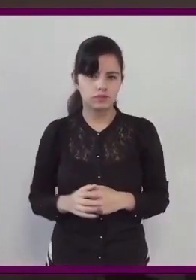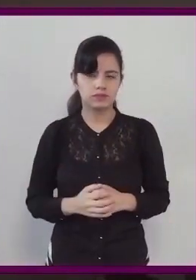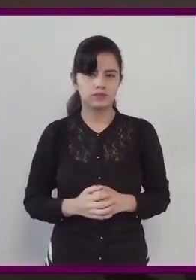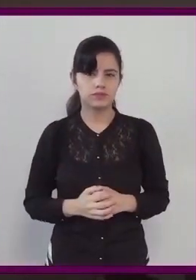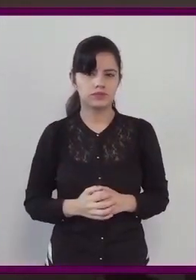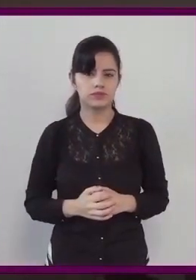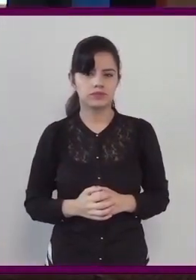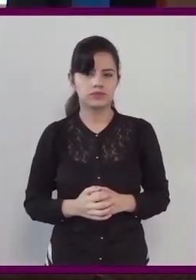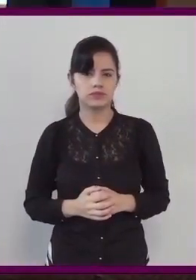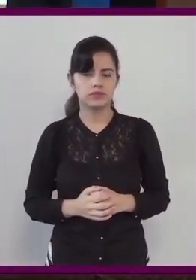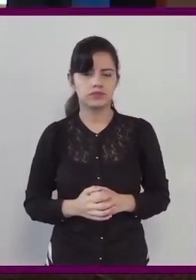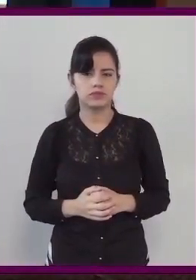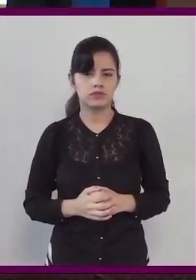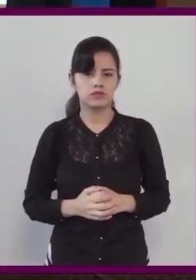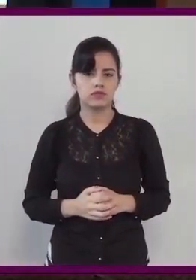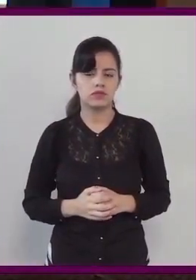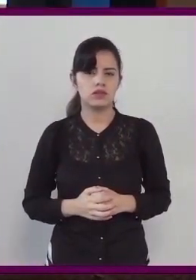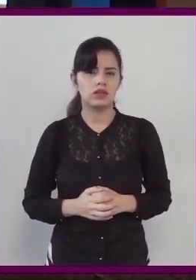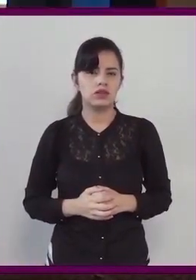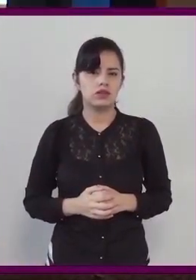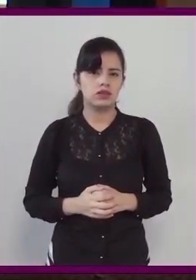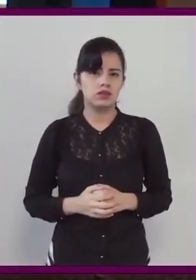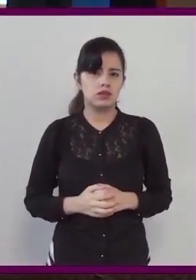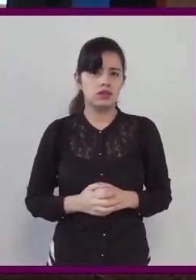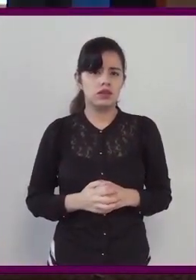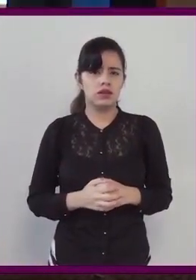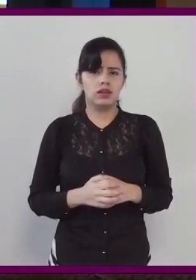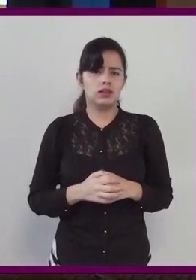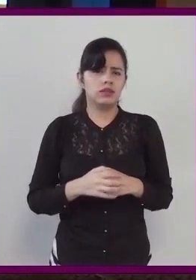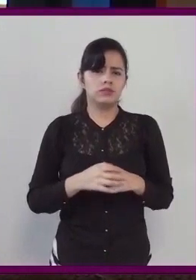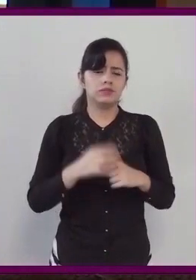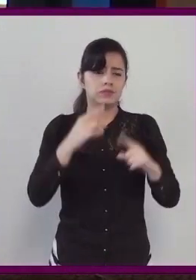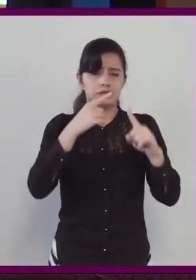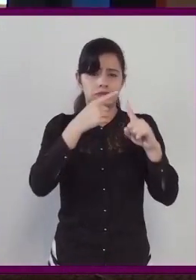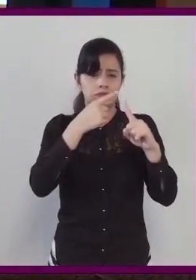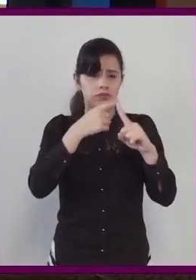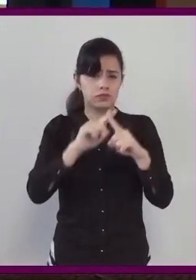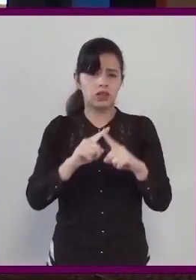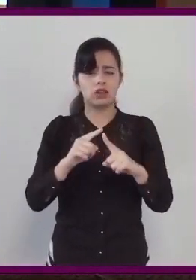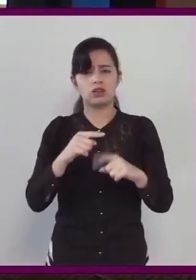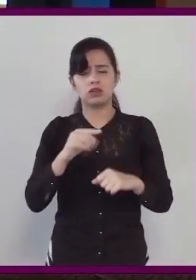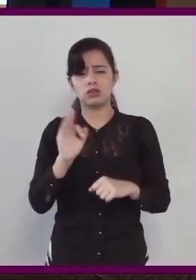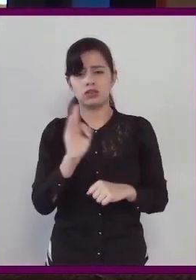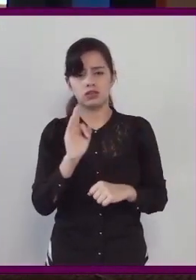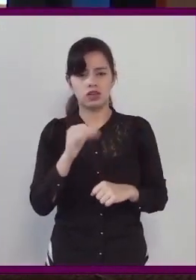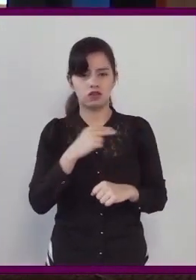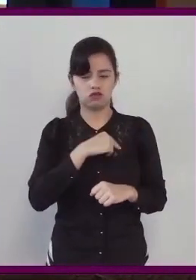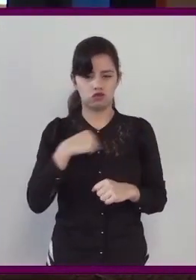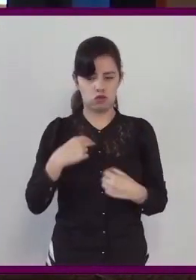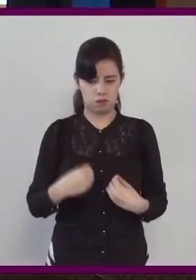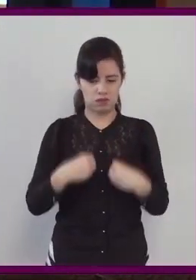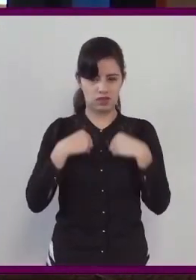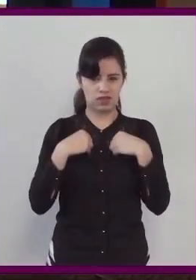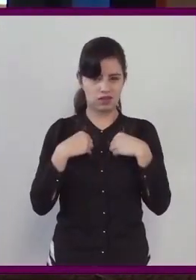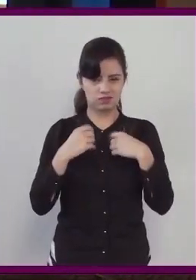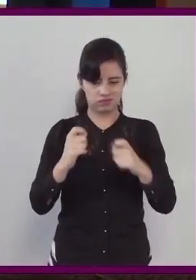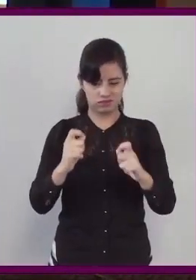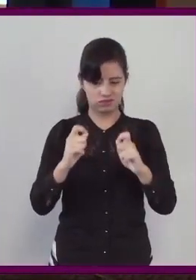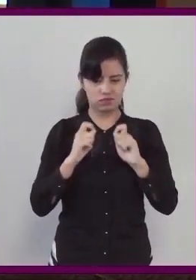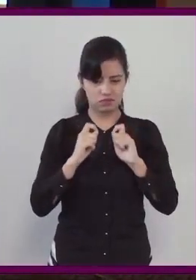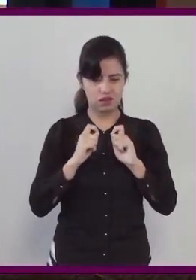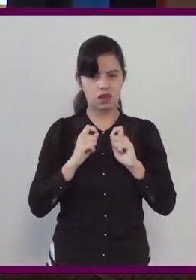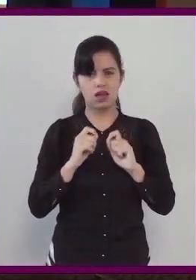podemos, a según de cómo nos toque la distribución del privilegio, en estas canchas que hablábamos